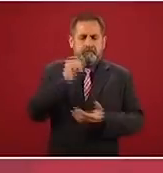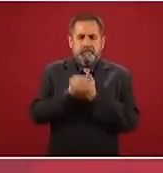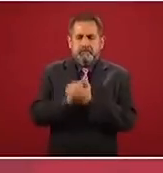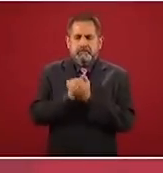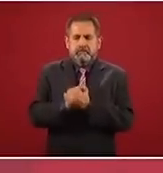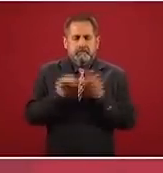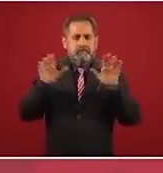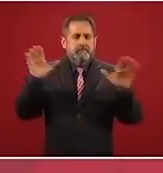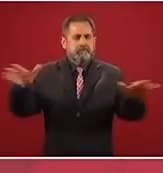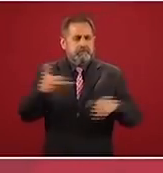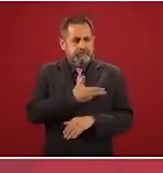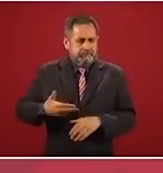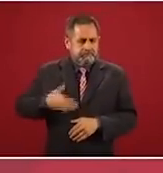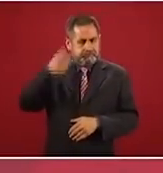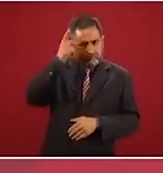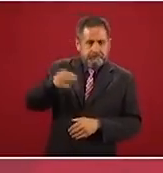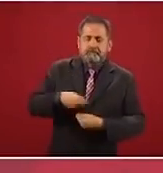avión presidencial.